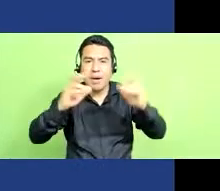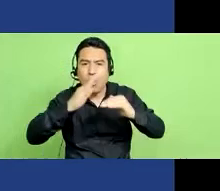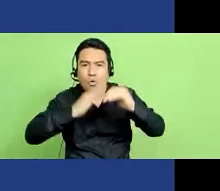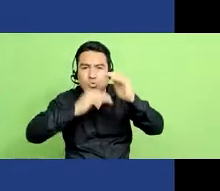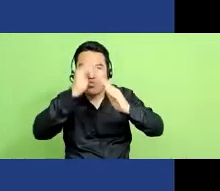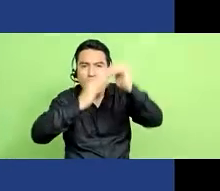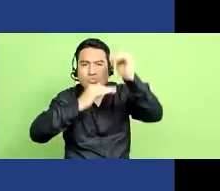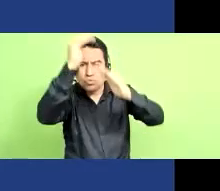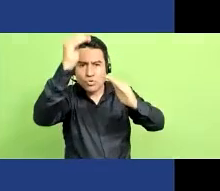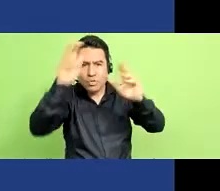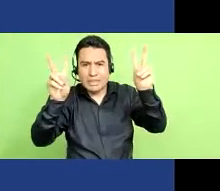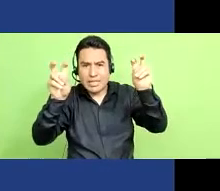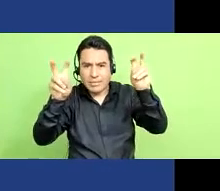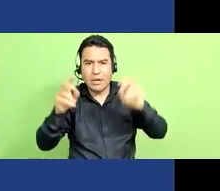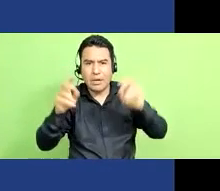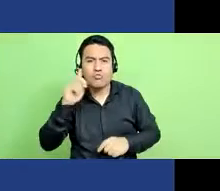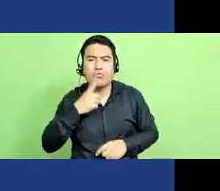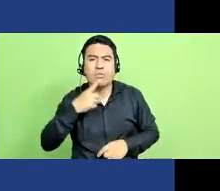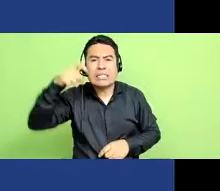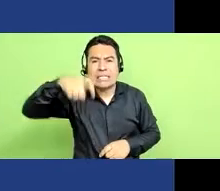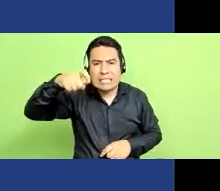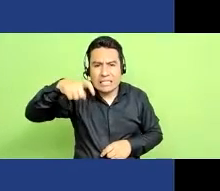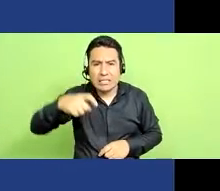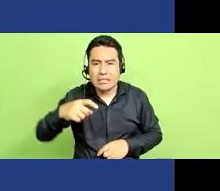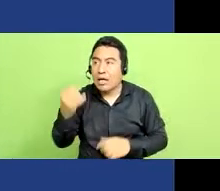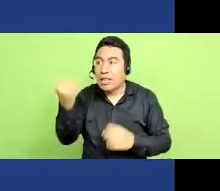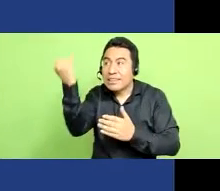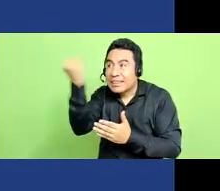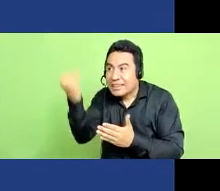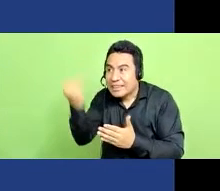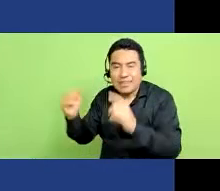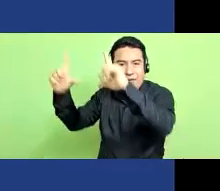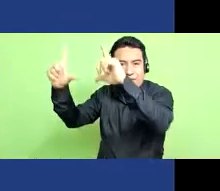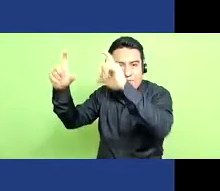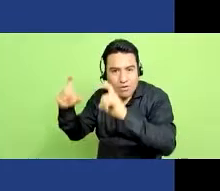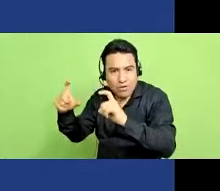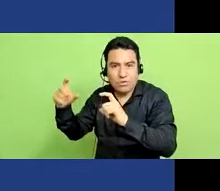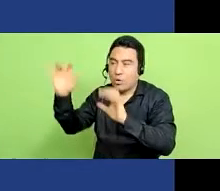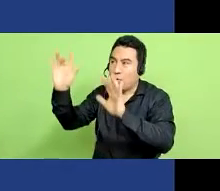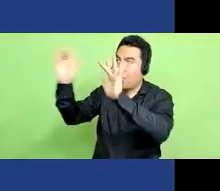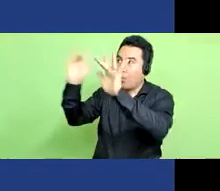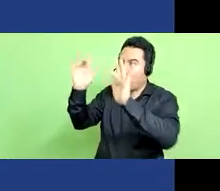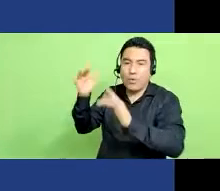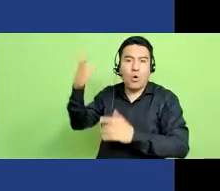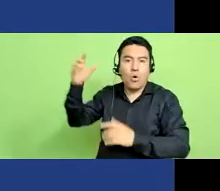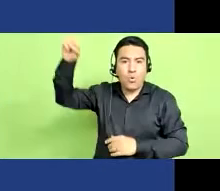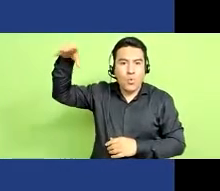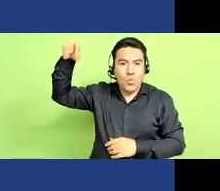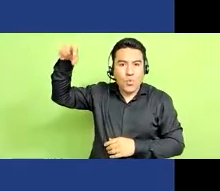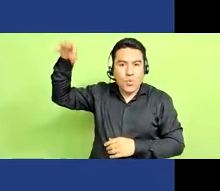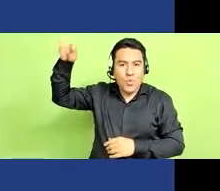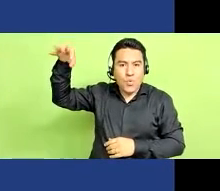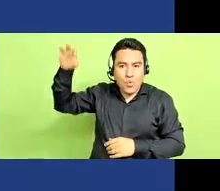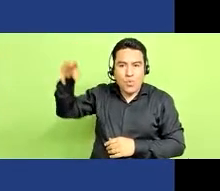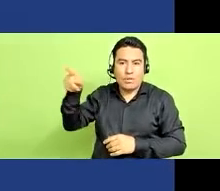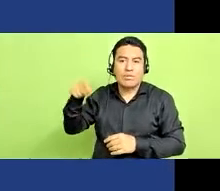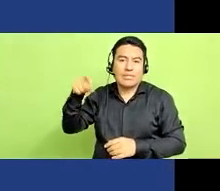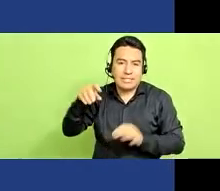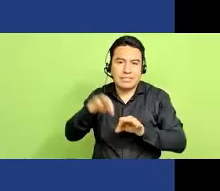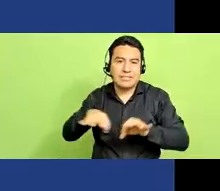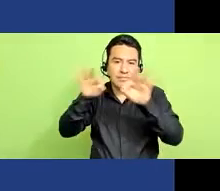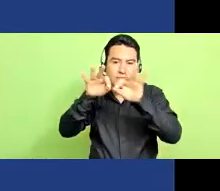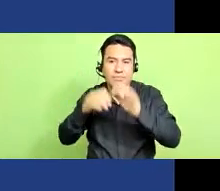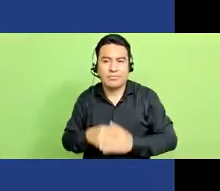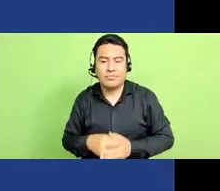necesitan avisos visuales como luces que se prenden y apagan o letrero luminoso ya ahí si estamos hablando